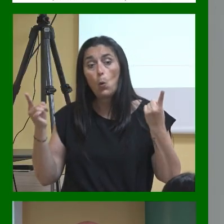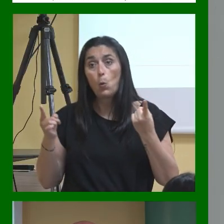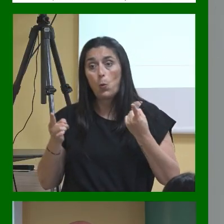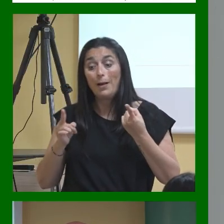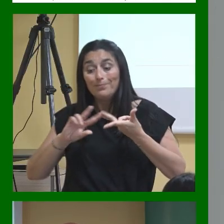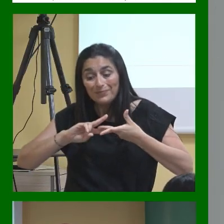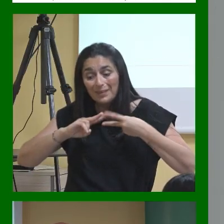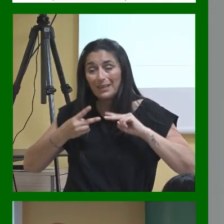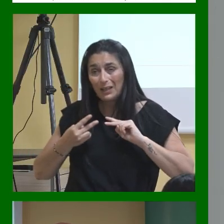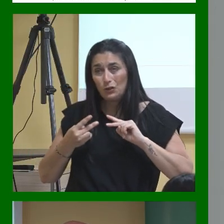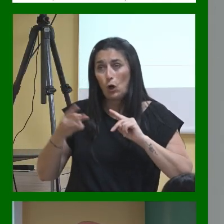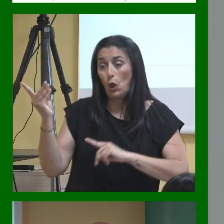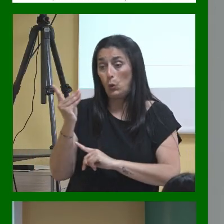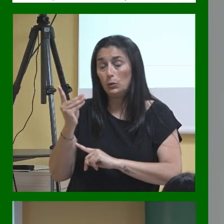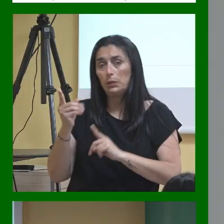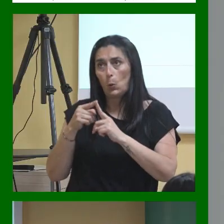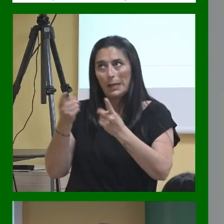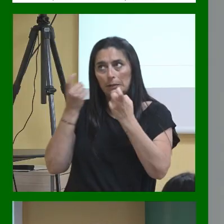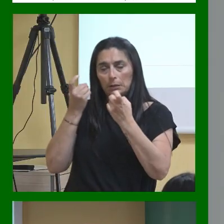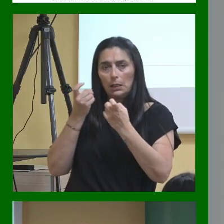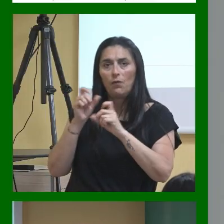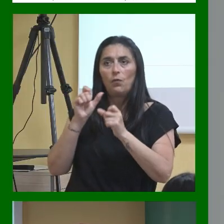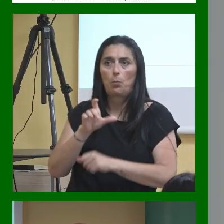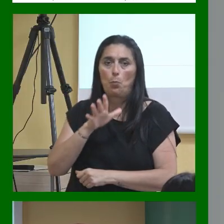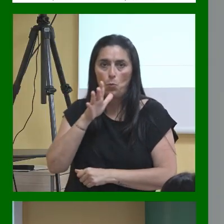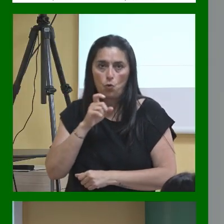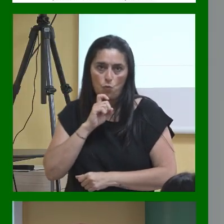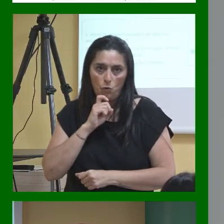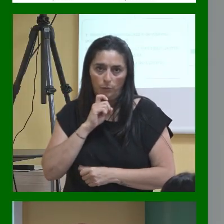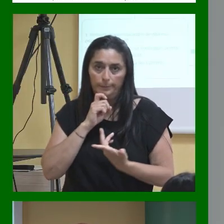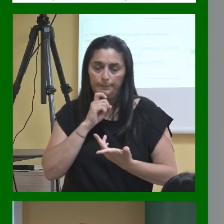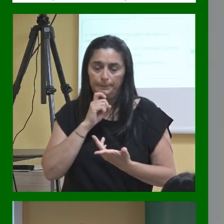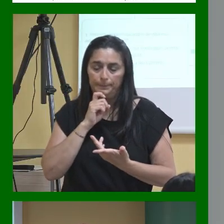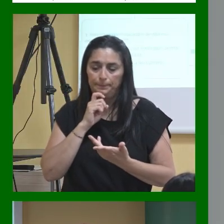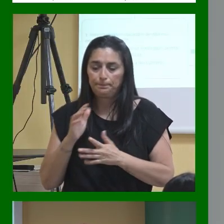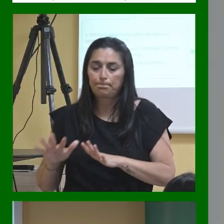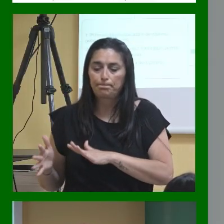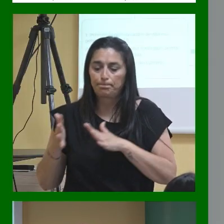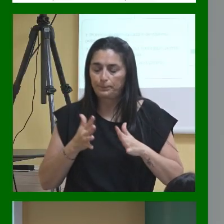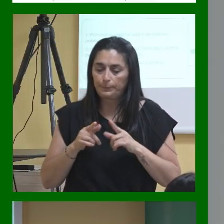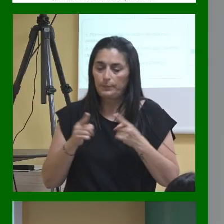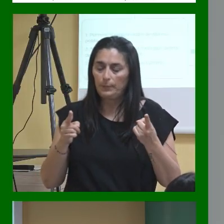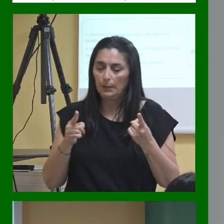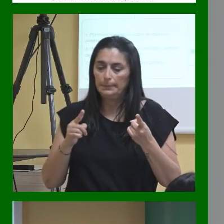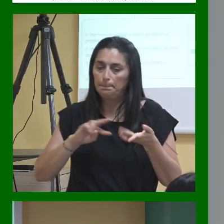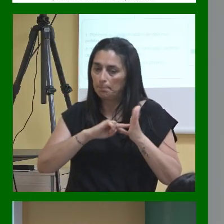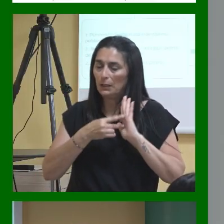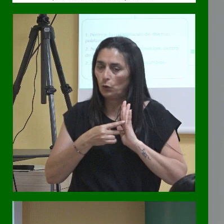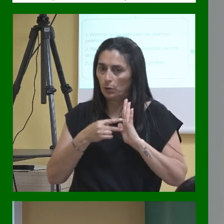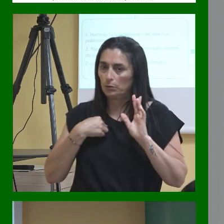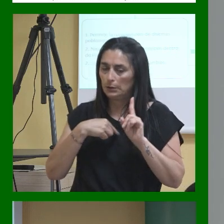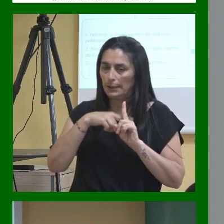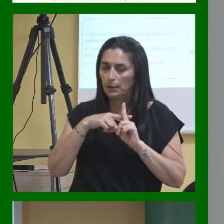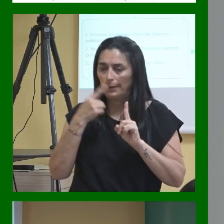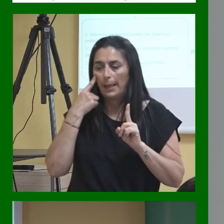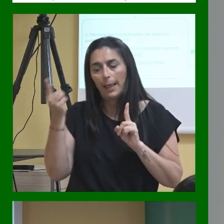de nosotros. En cuanto a nivel metodológico, de todo lo que hemos visto, básicamente vemos que cuando evaluamos la calidad de